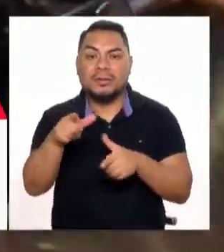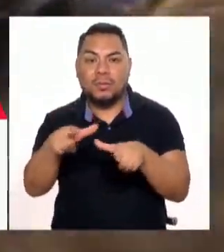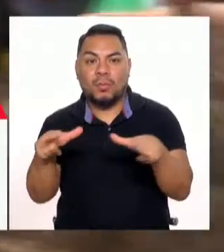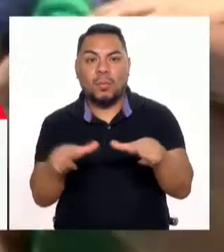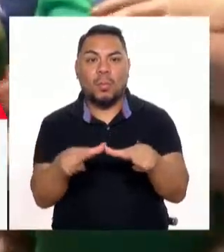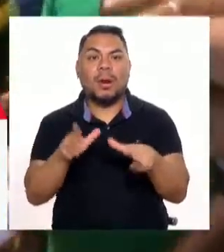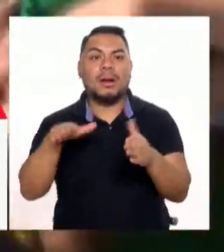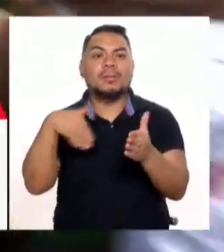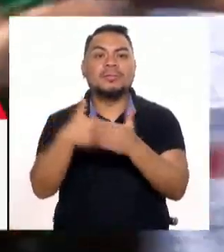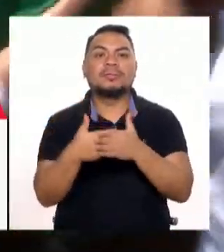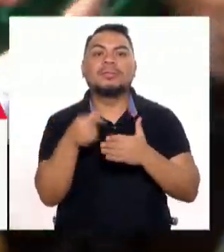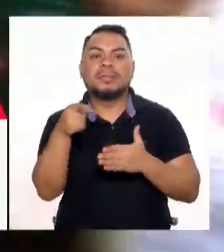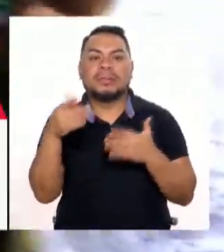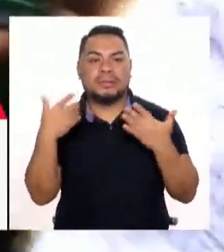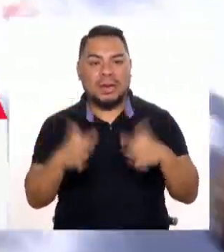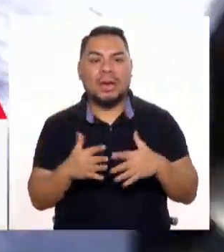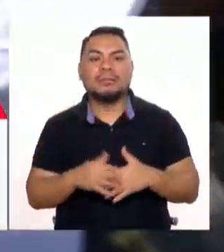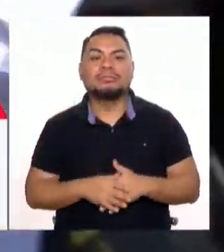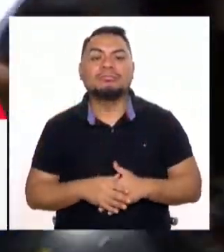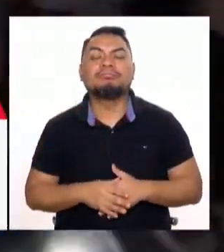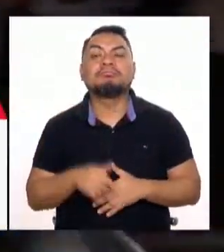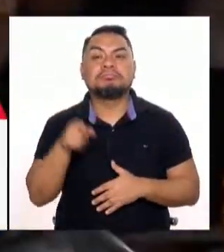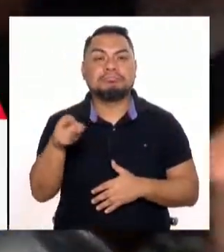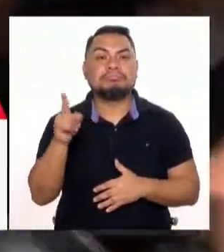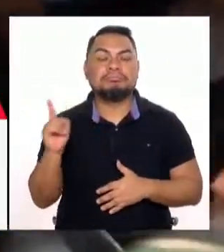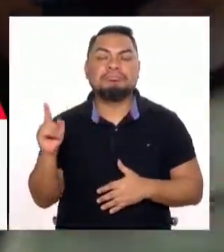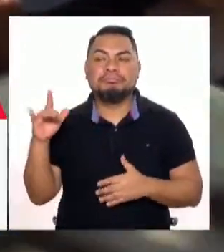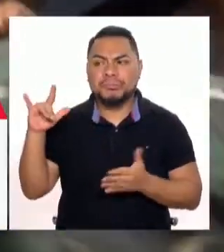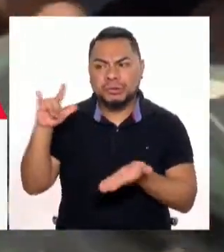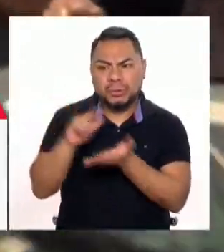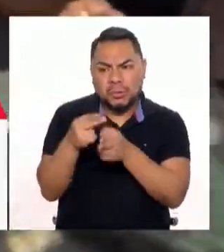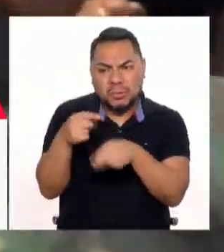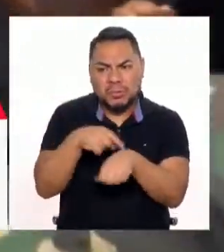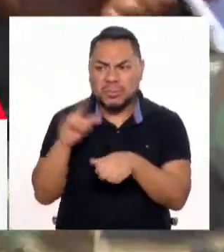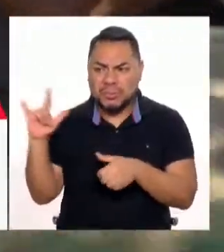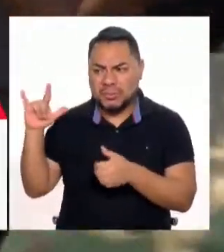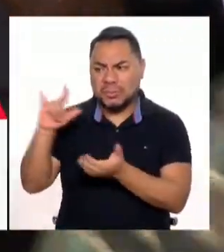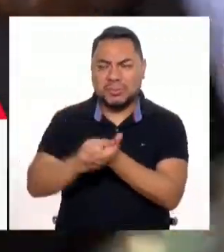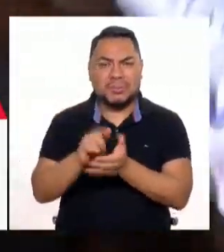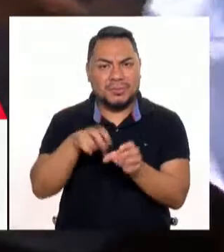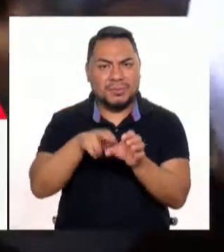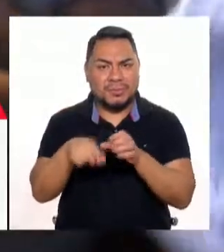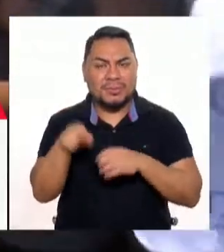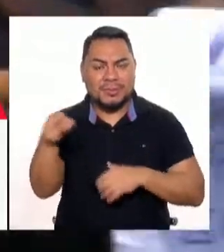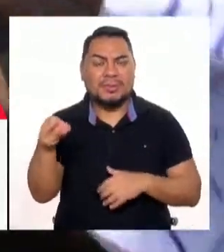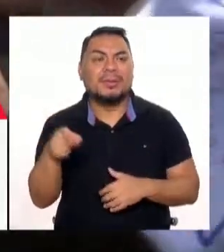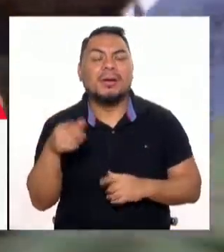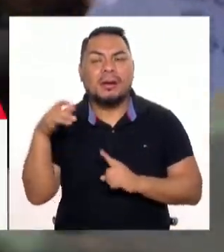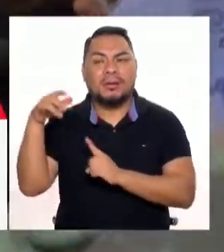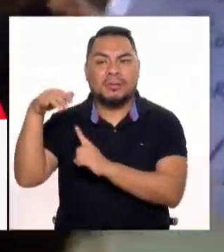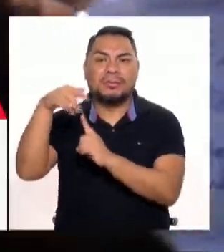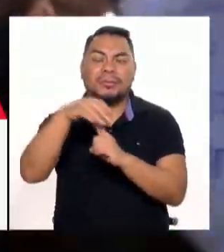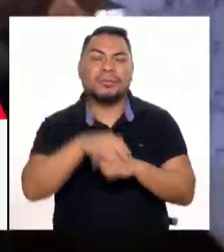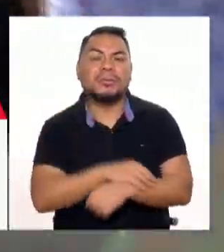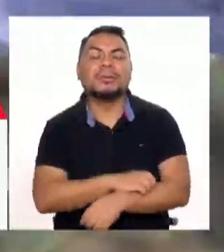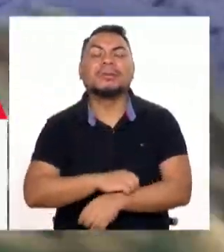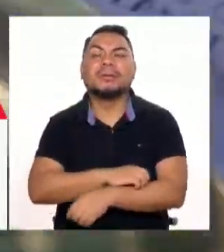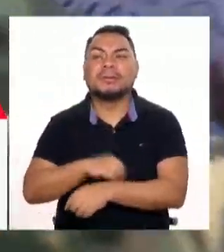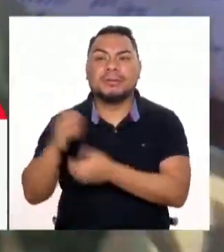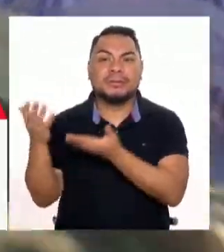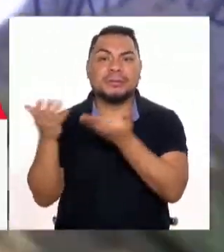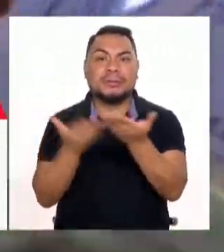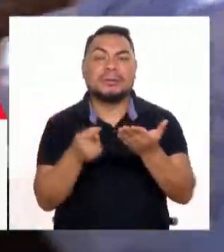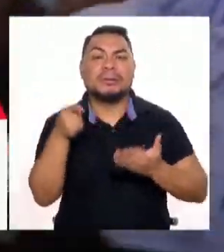lugar donde aterrizó hace algunos instantes no más el helicóptero que trajo